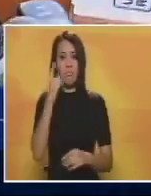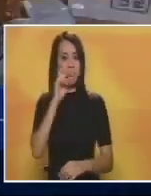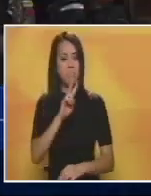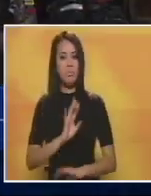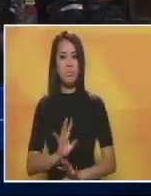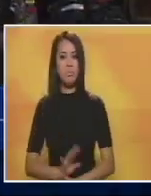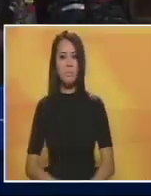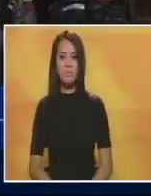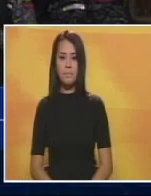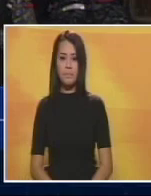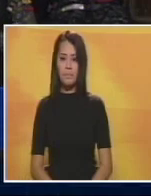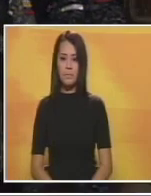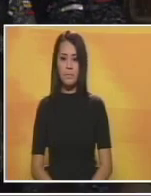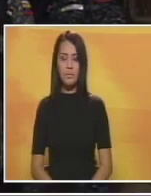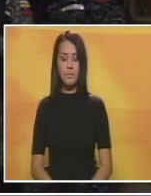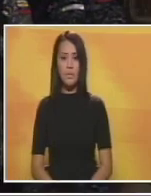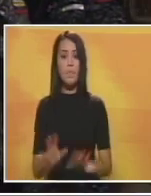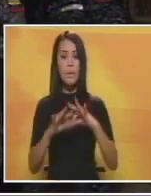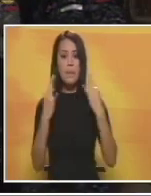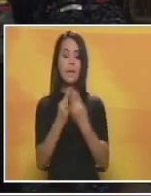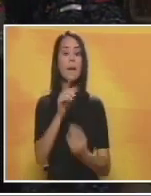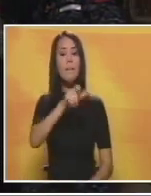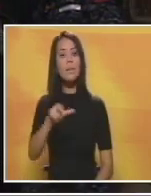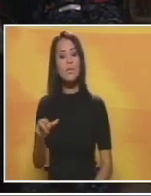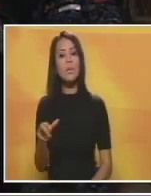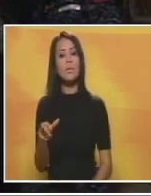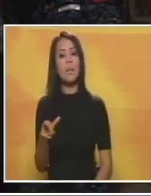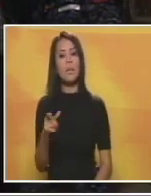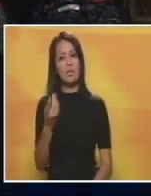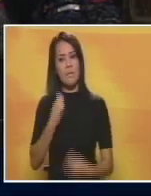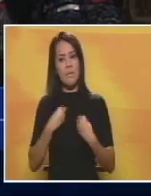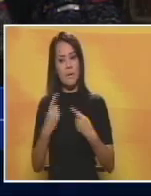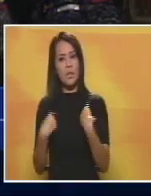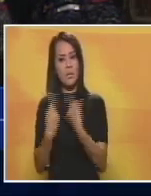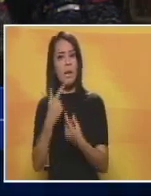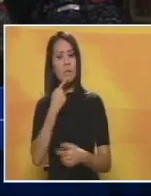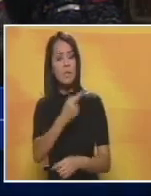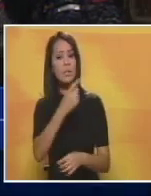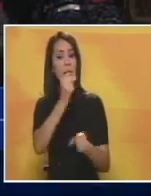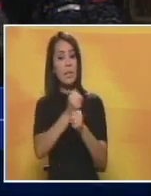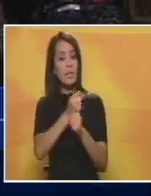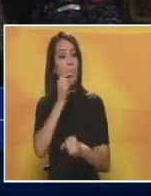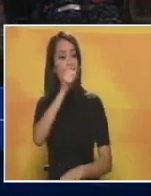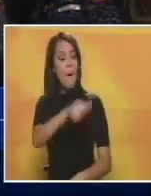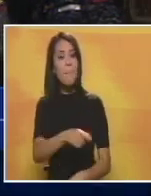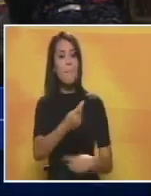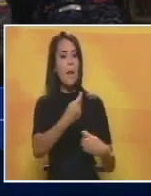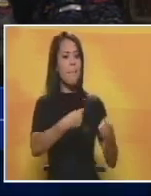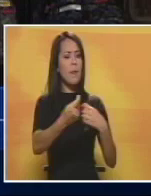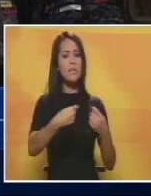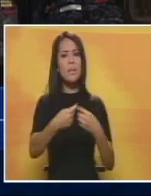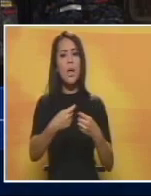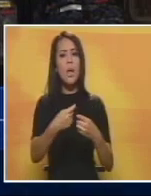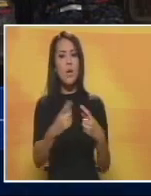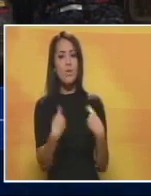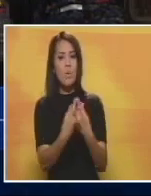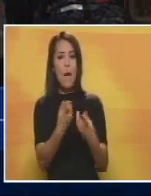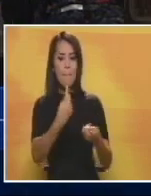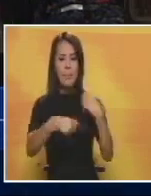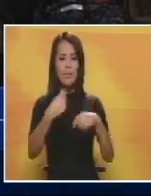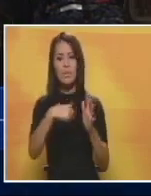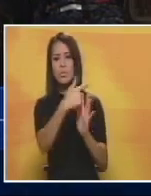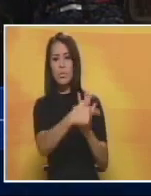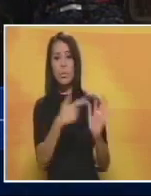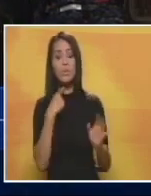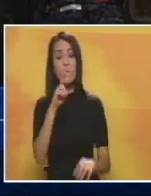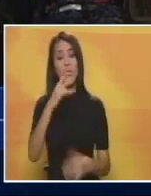nada. Familiares y vecinos relatan que el señor Enrique Antonio Benavides trabajaba de despachador en una bodega cercana y deja